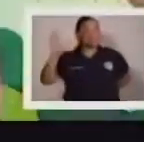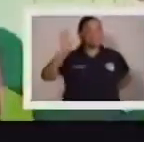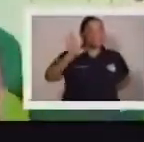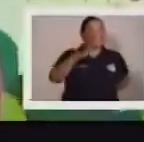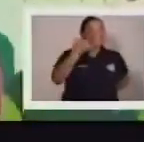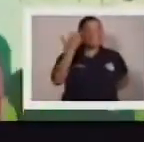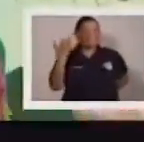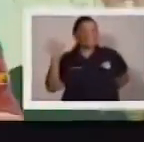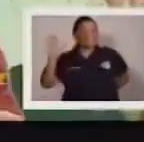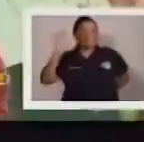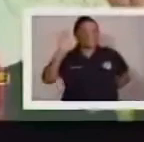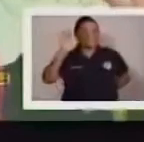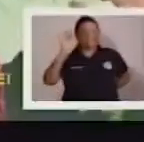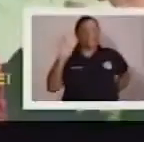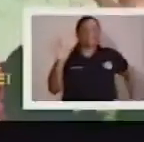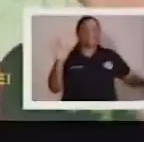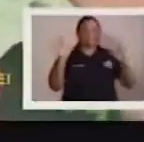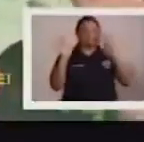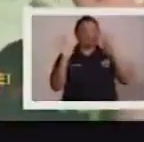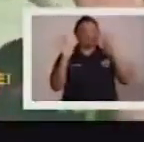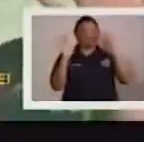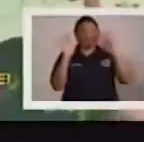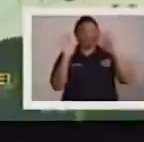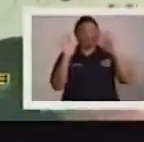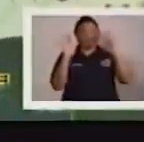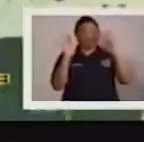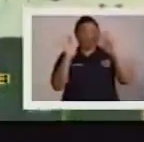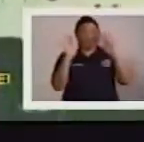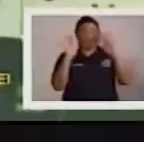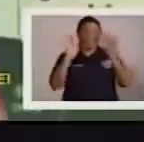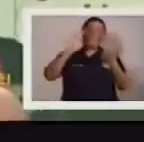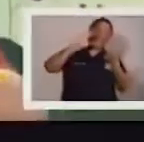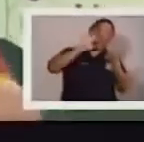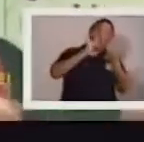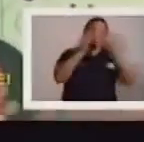¿dónde está? Aquí estoy.